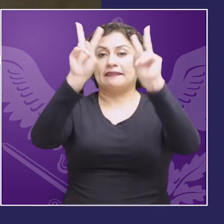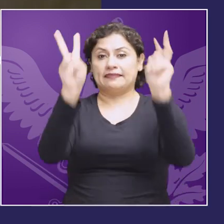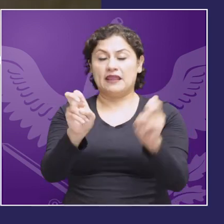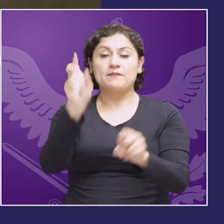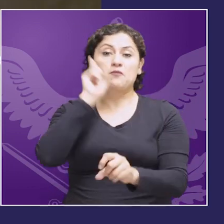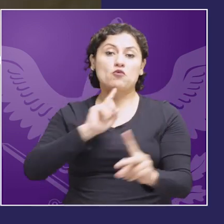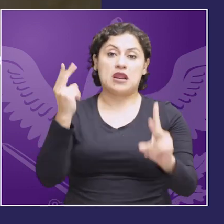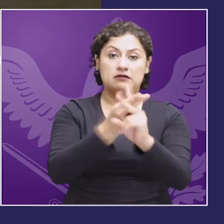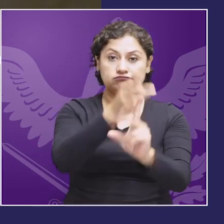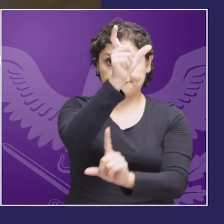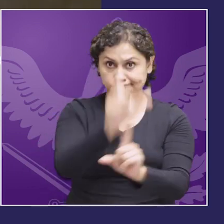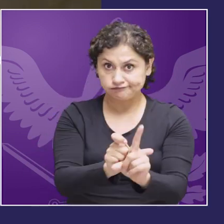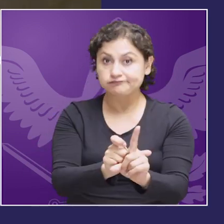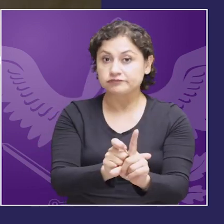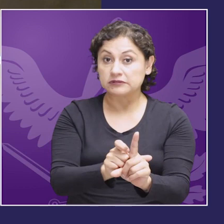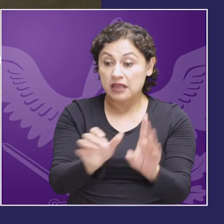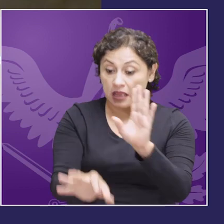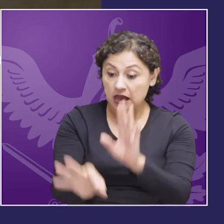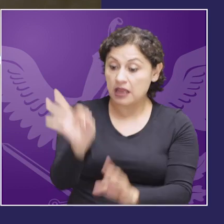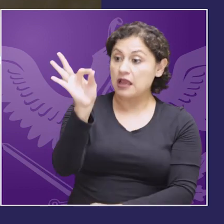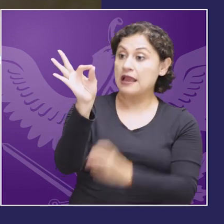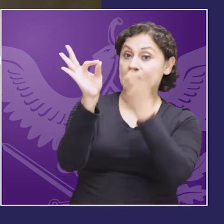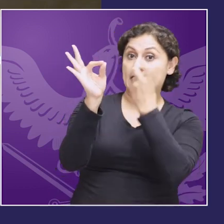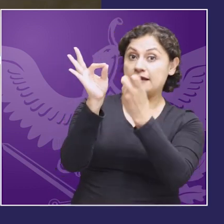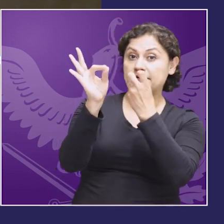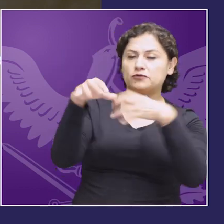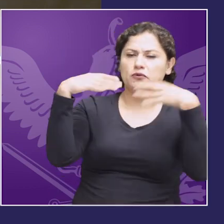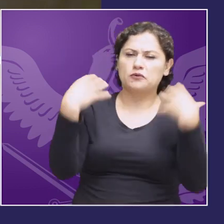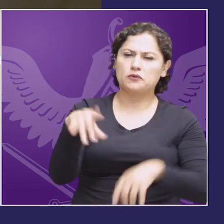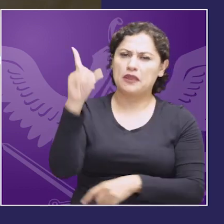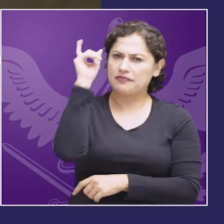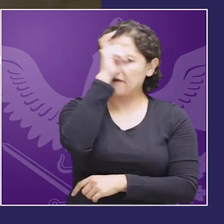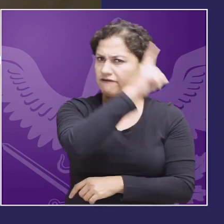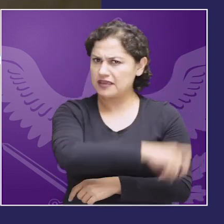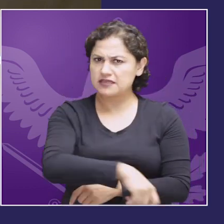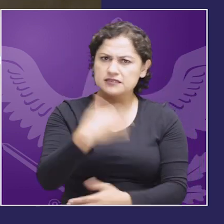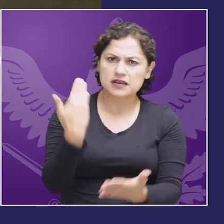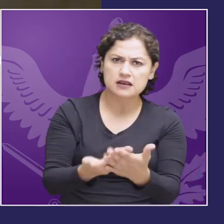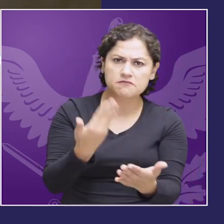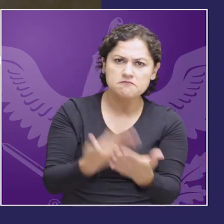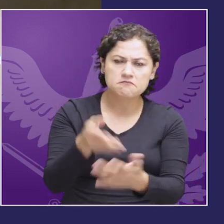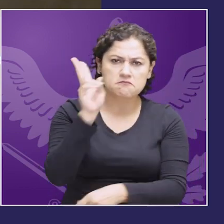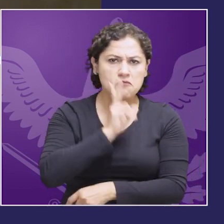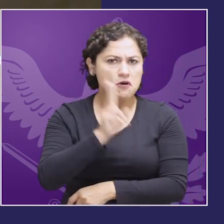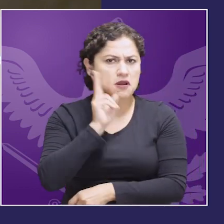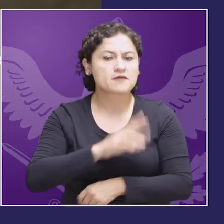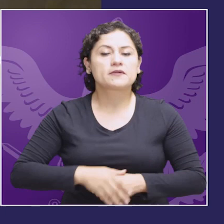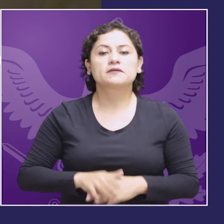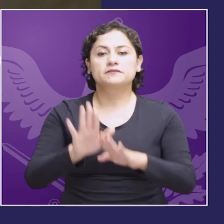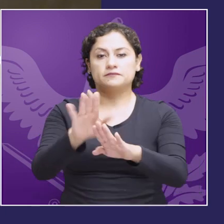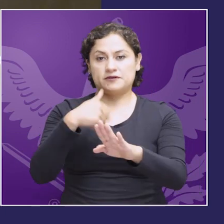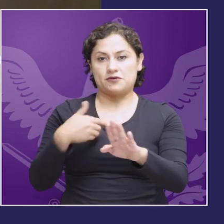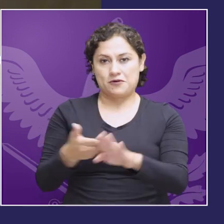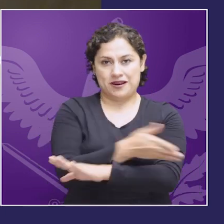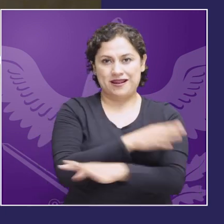cantidad de muertes violentas en México se investiga como feminicidio, la minoría, y cuando esto sucede, en muchos